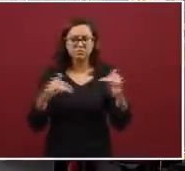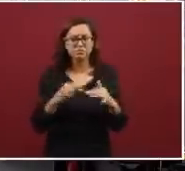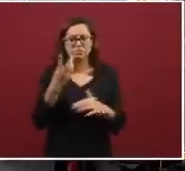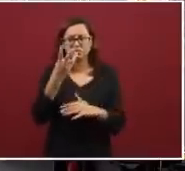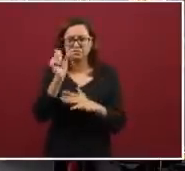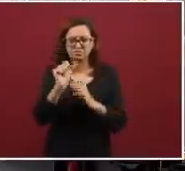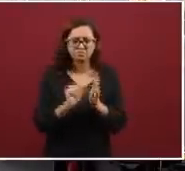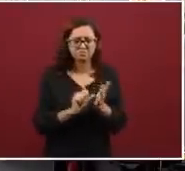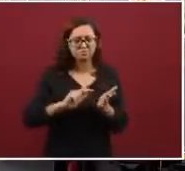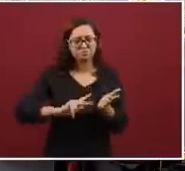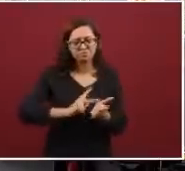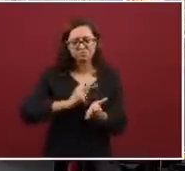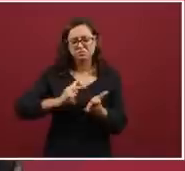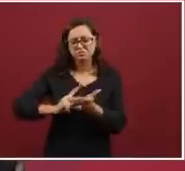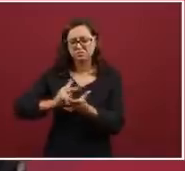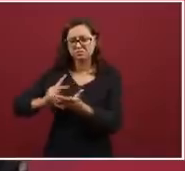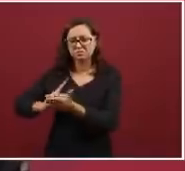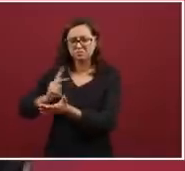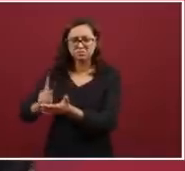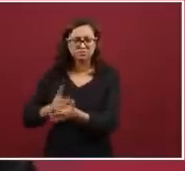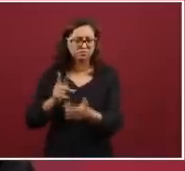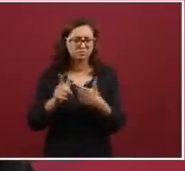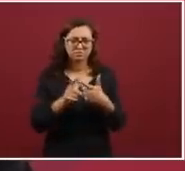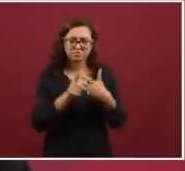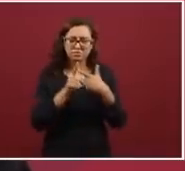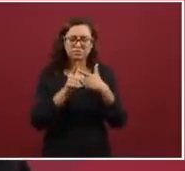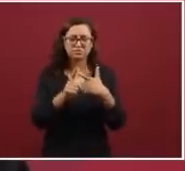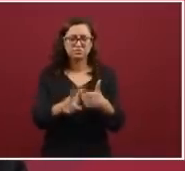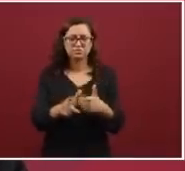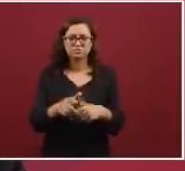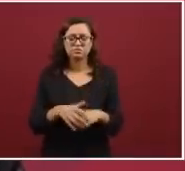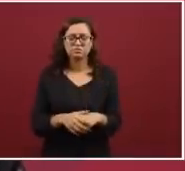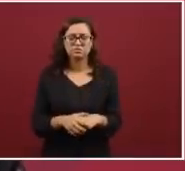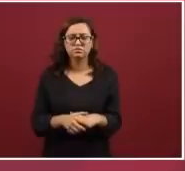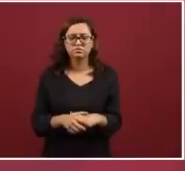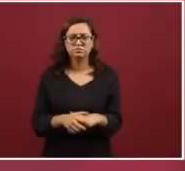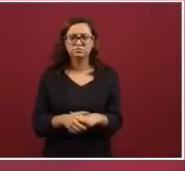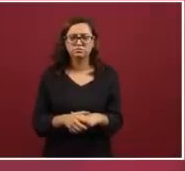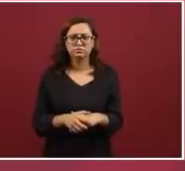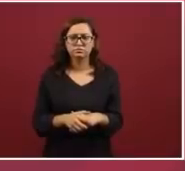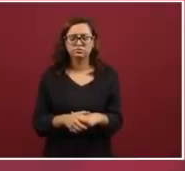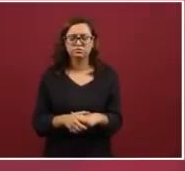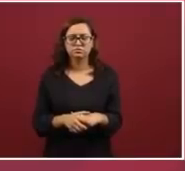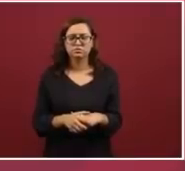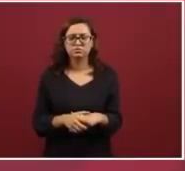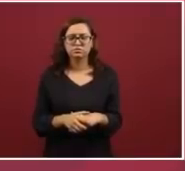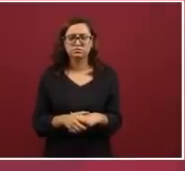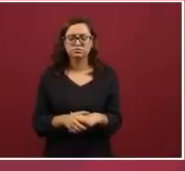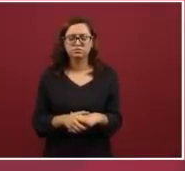3 meses con los familiares, y me estoy reuniendo